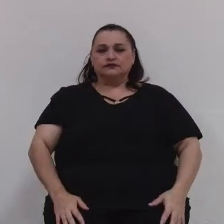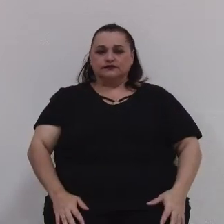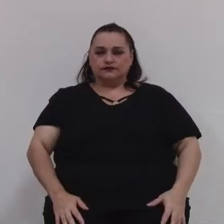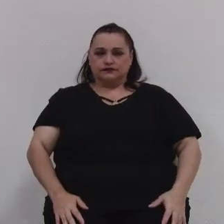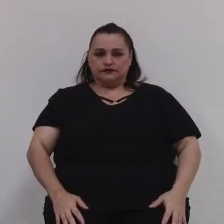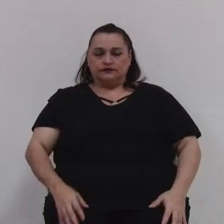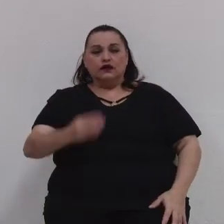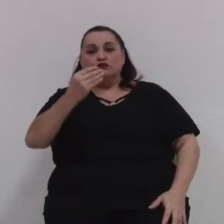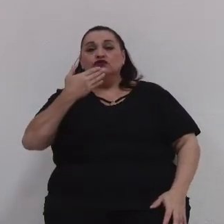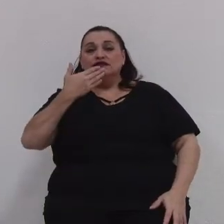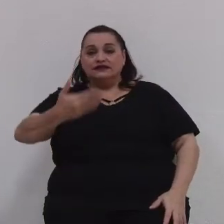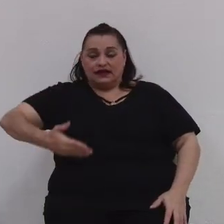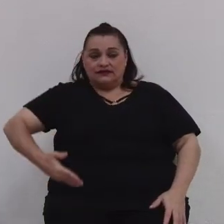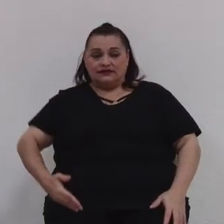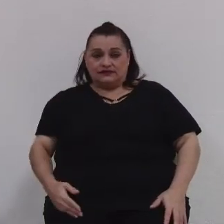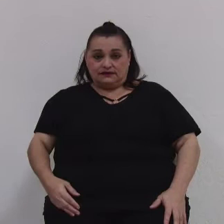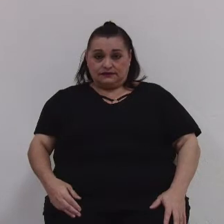Muchas gracias.